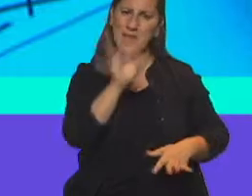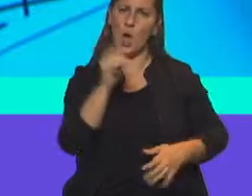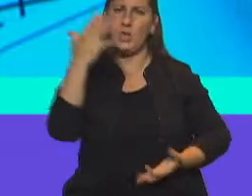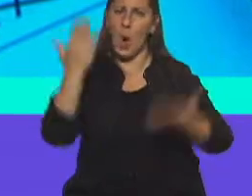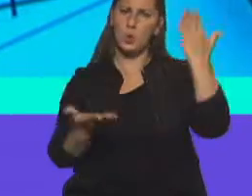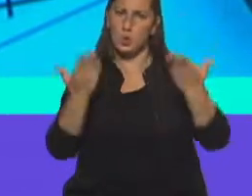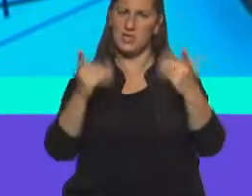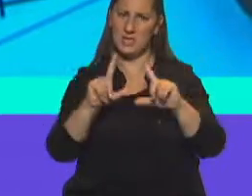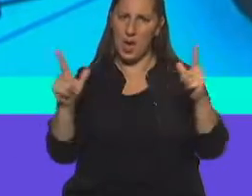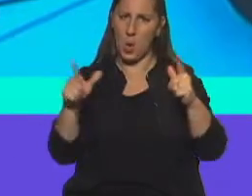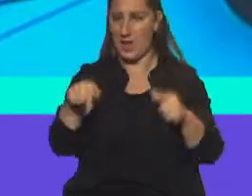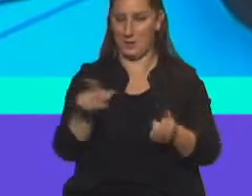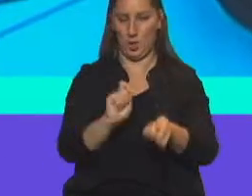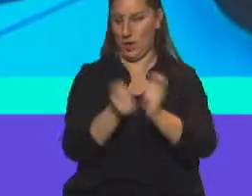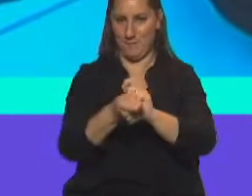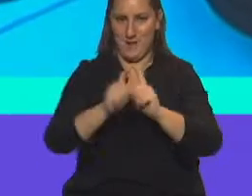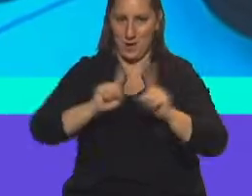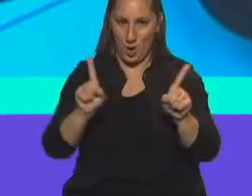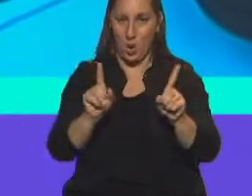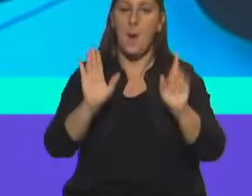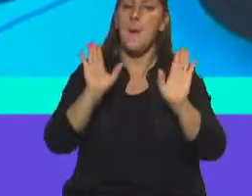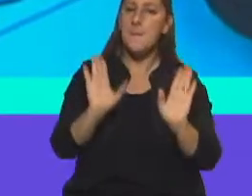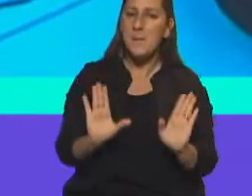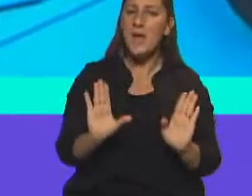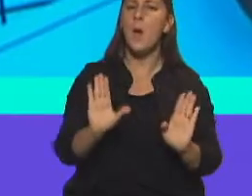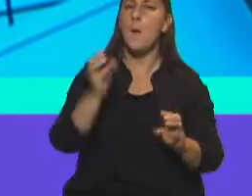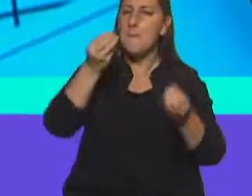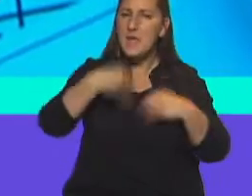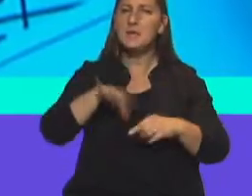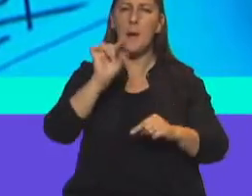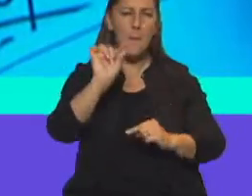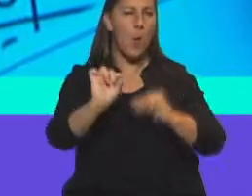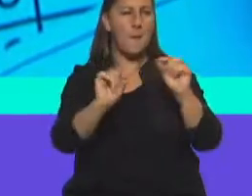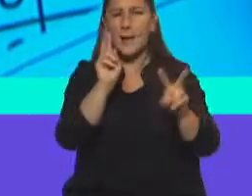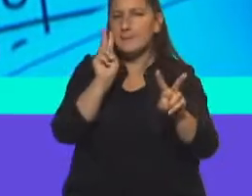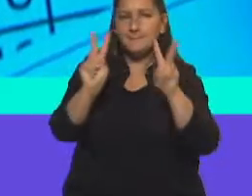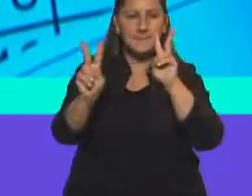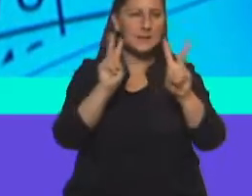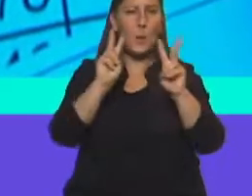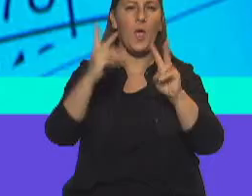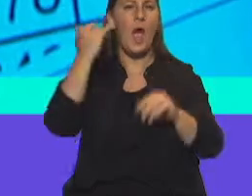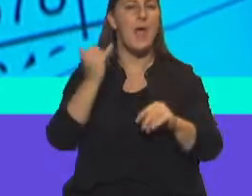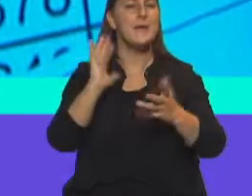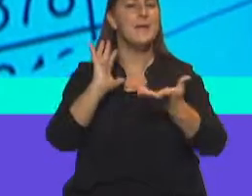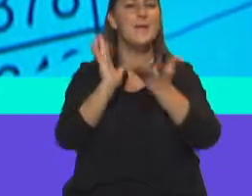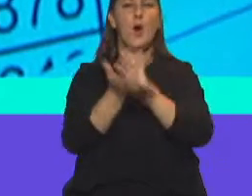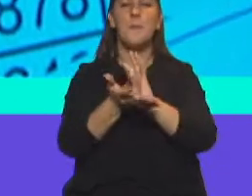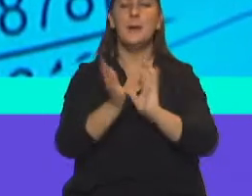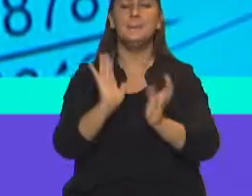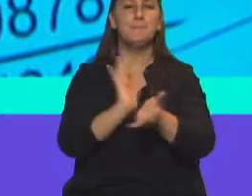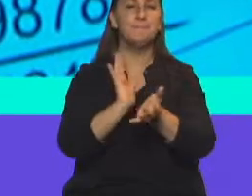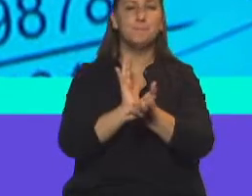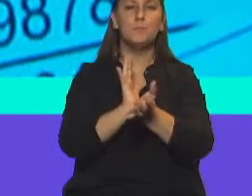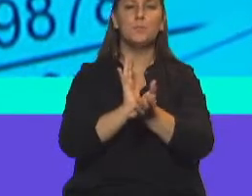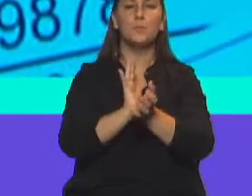tributaria. Eso no se revierte por el momento, pero empieza a haber algunas iniciativas que podemos decir que en algún punto son